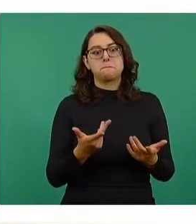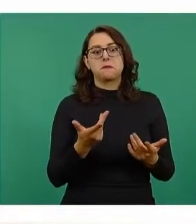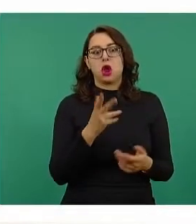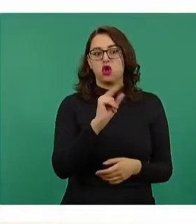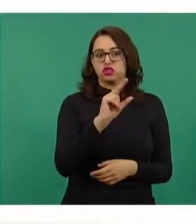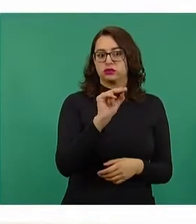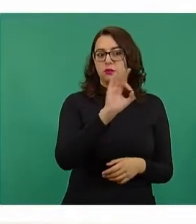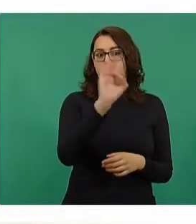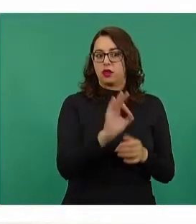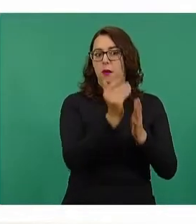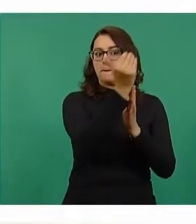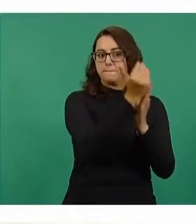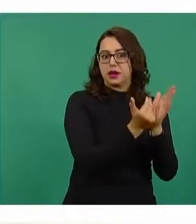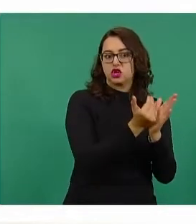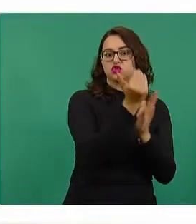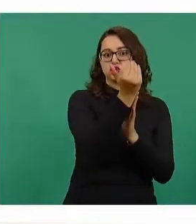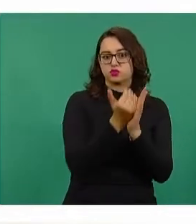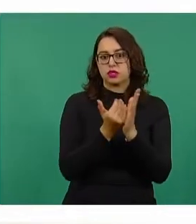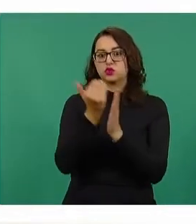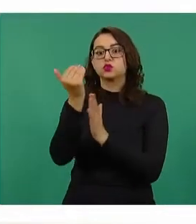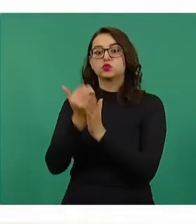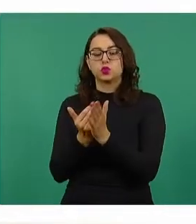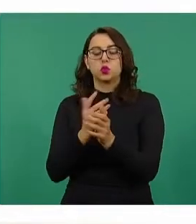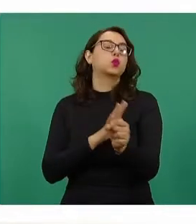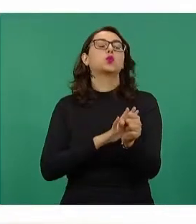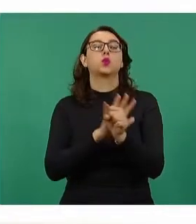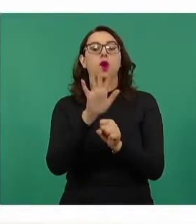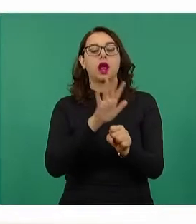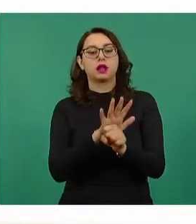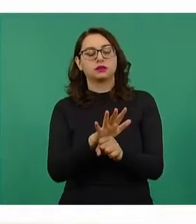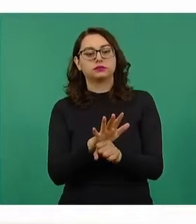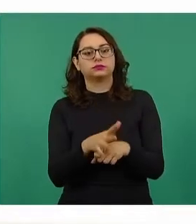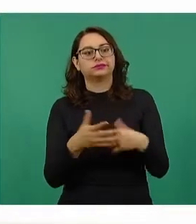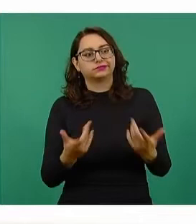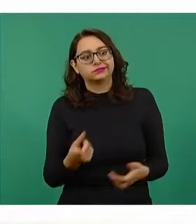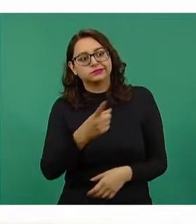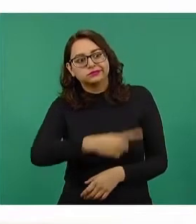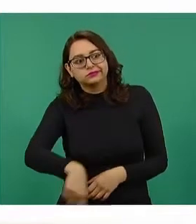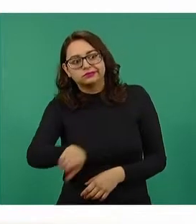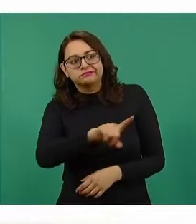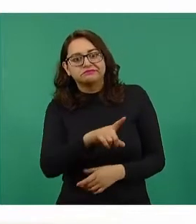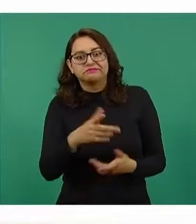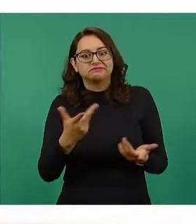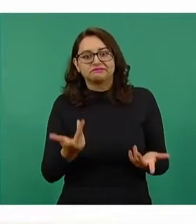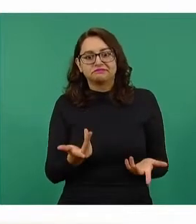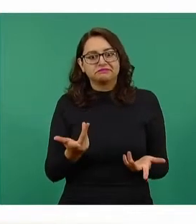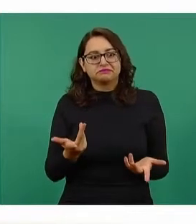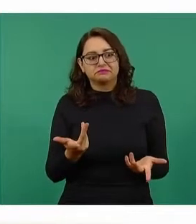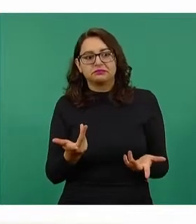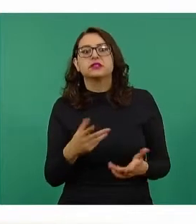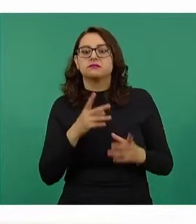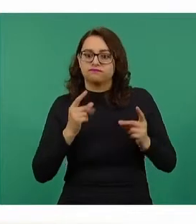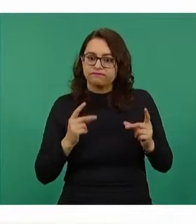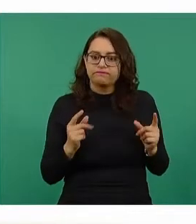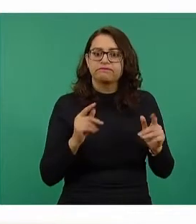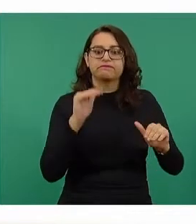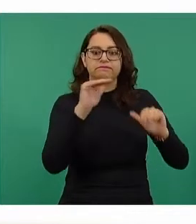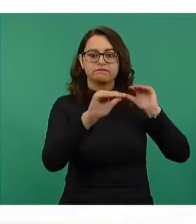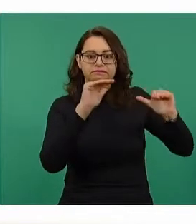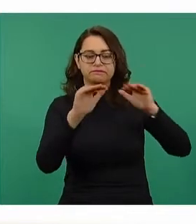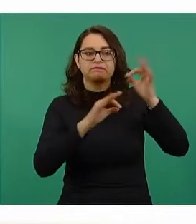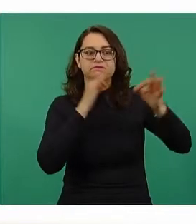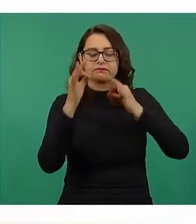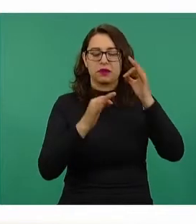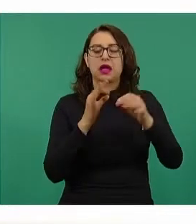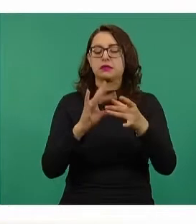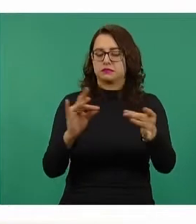de 80%. Y son en las que estamos haciendo el mayor énfasis de alcance de cobertura. Lo explicaré en